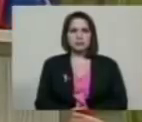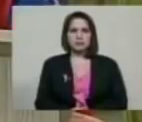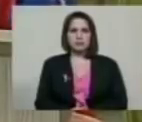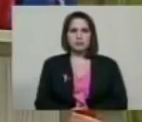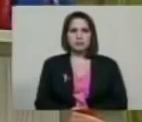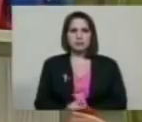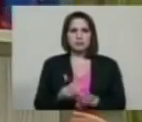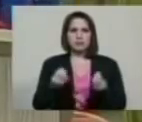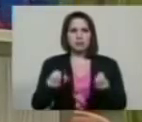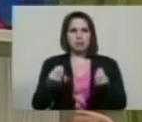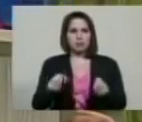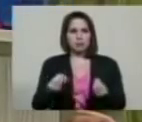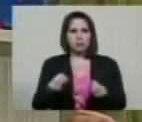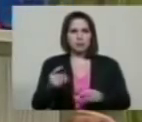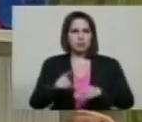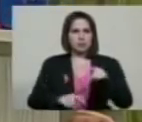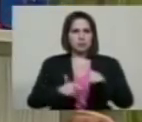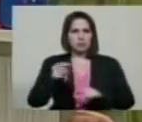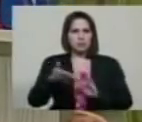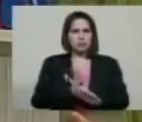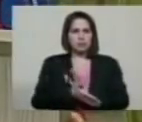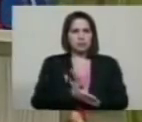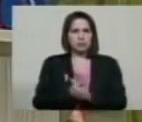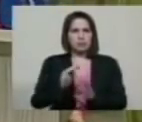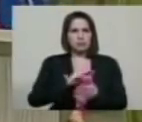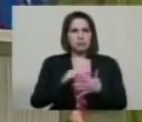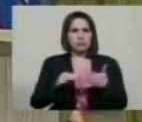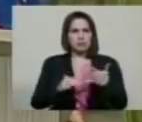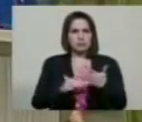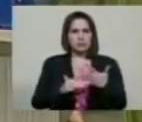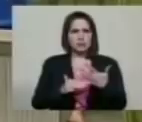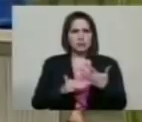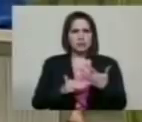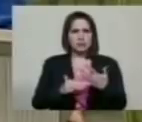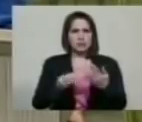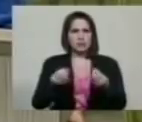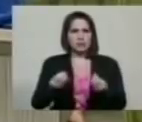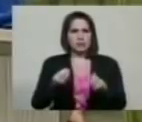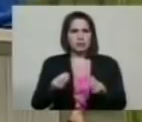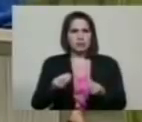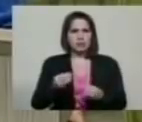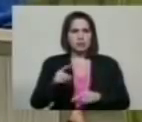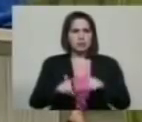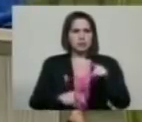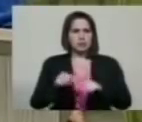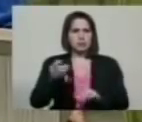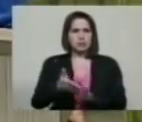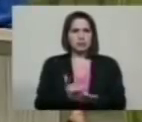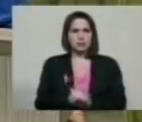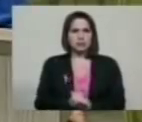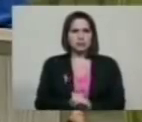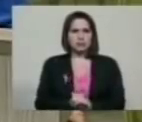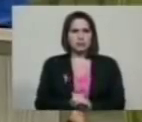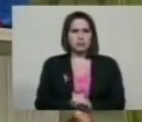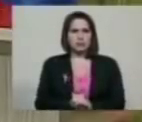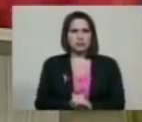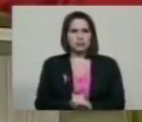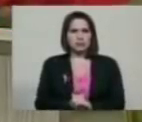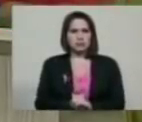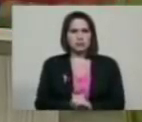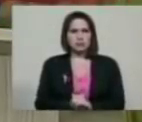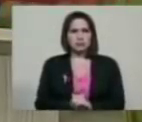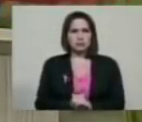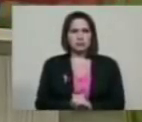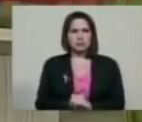Y después, el apoyo material. Yo quisiera de manera muy especial, ministro Jorge